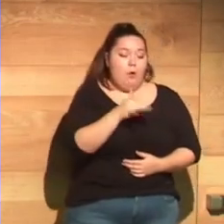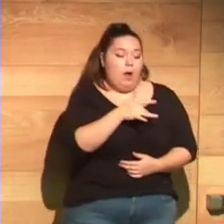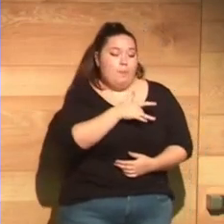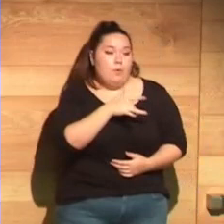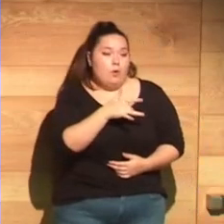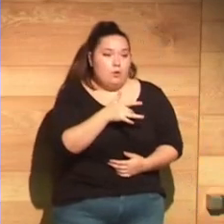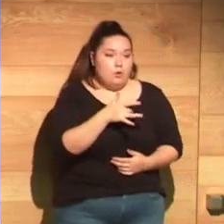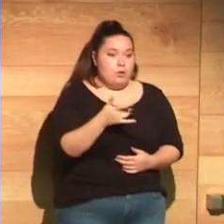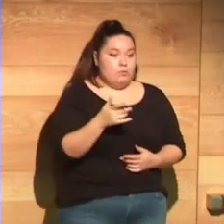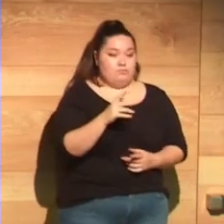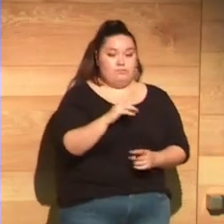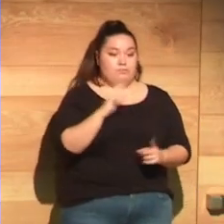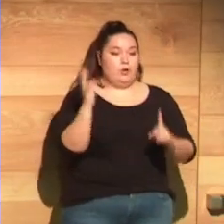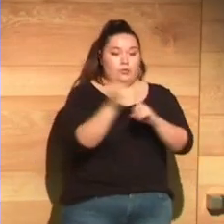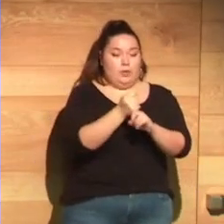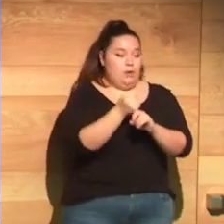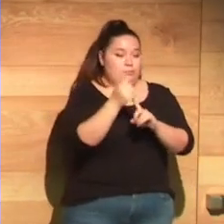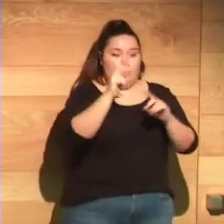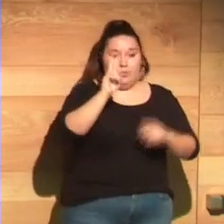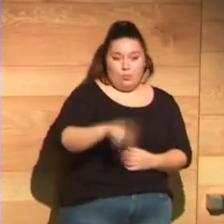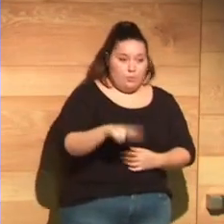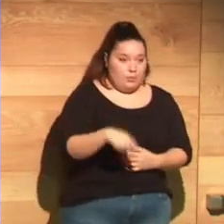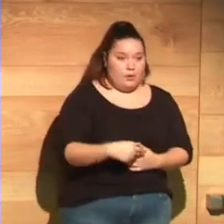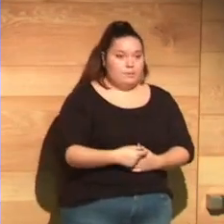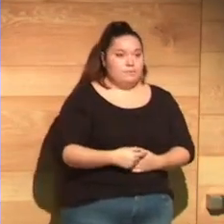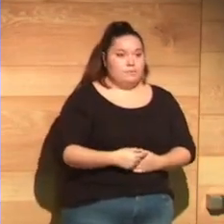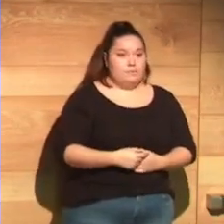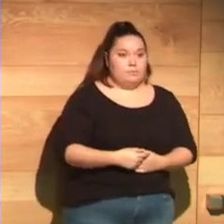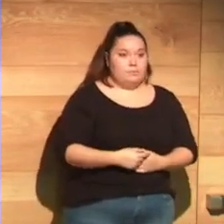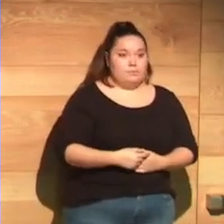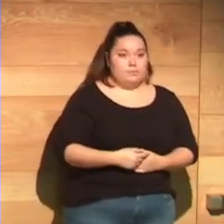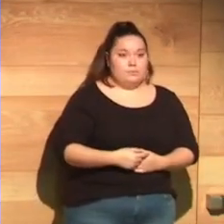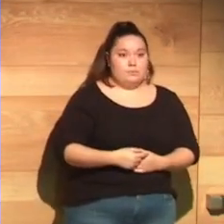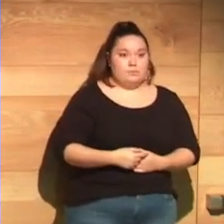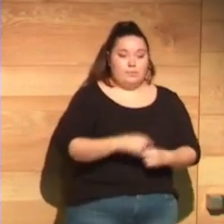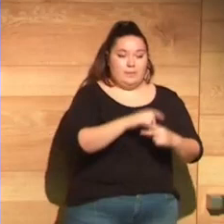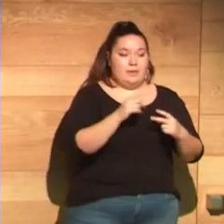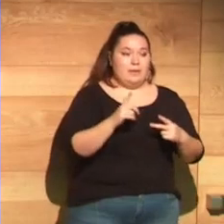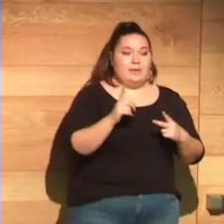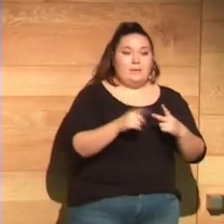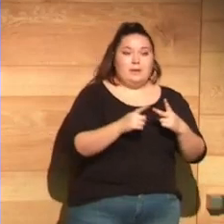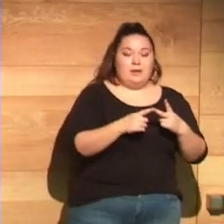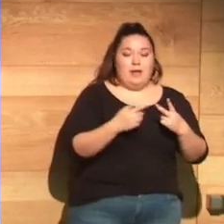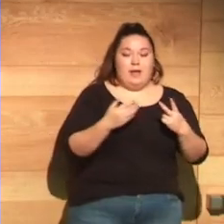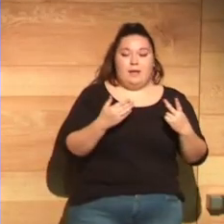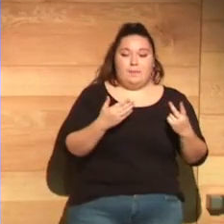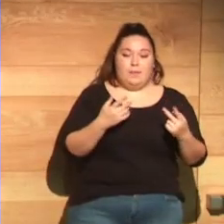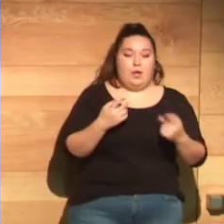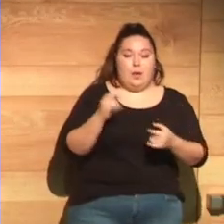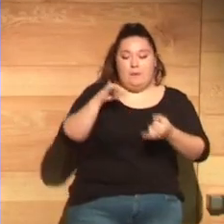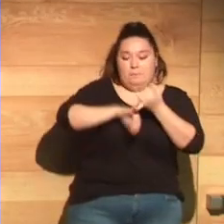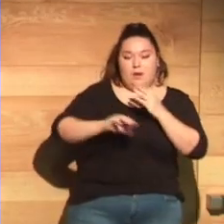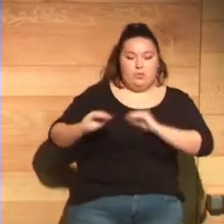sea, el amor del padre que nunca tuvo y que no conocía y que evidentemente no estuvo presente. La parte